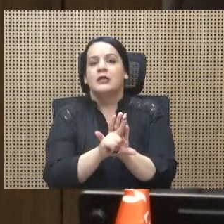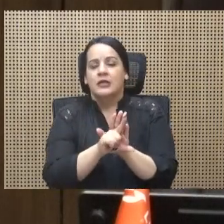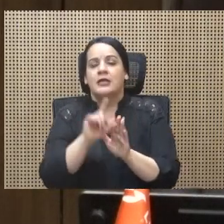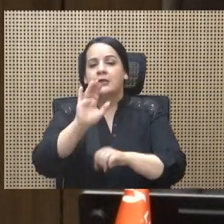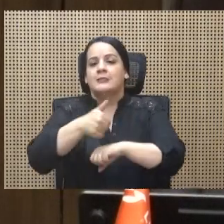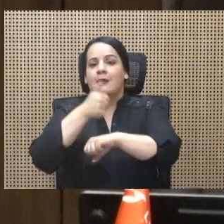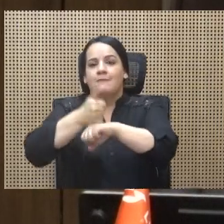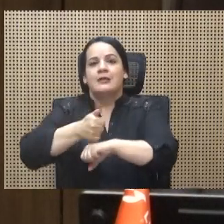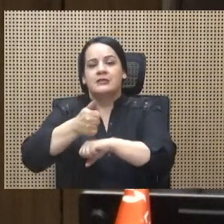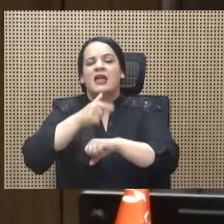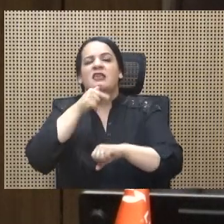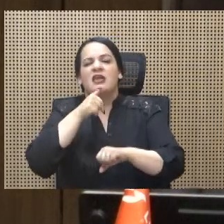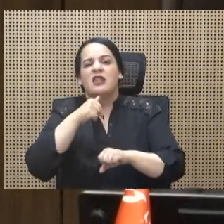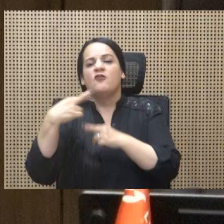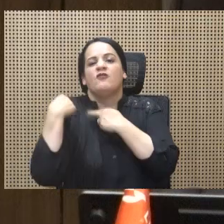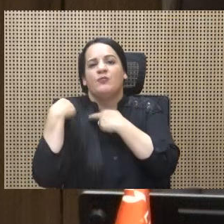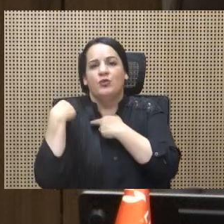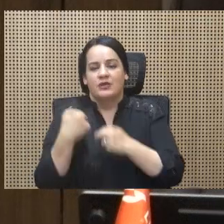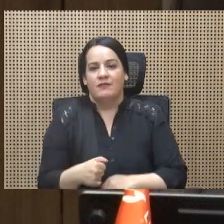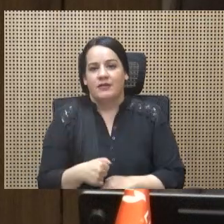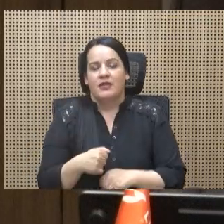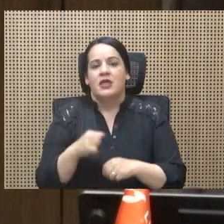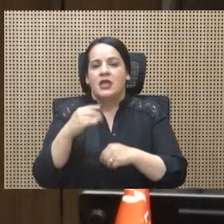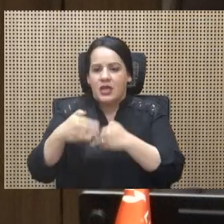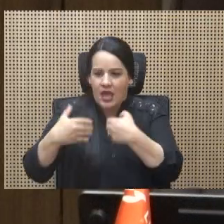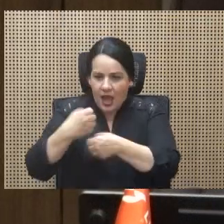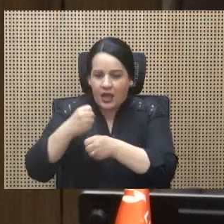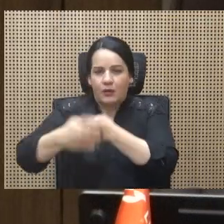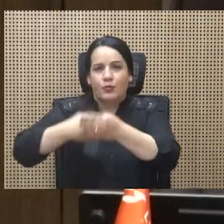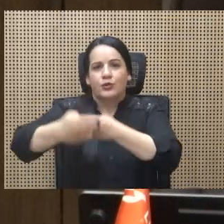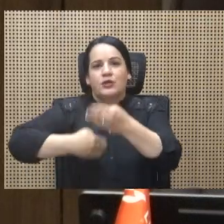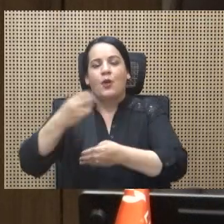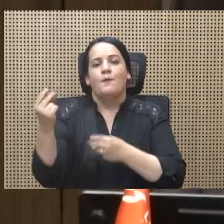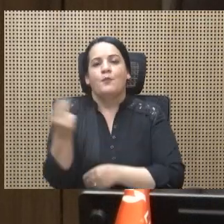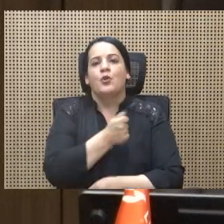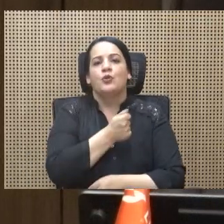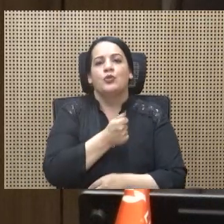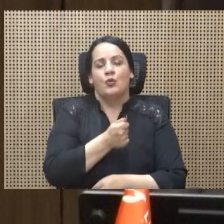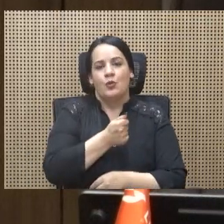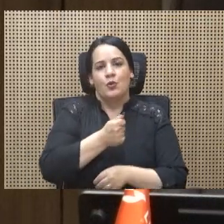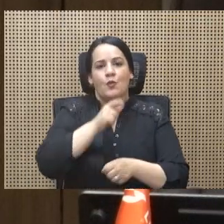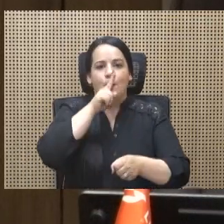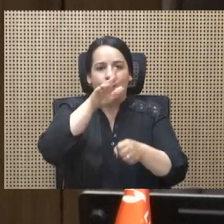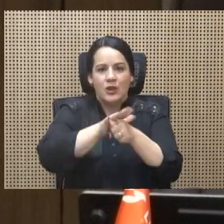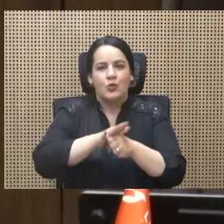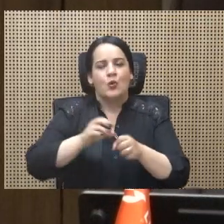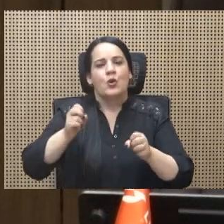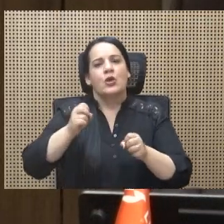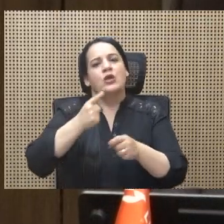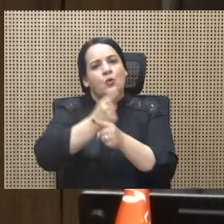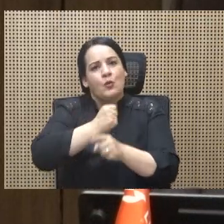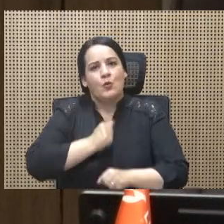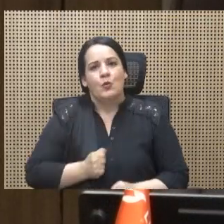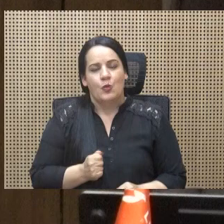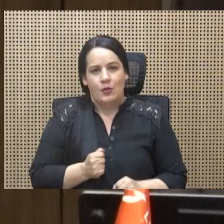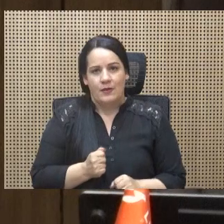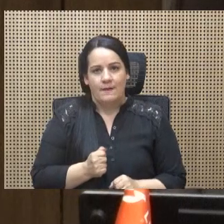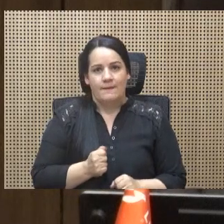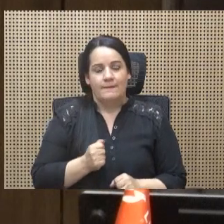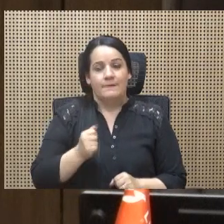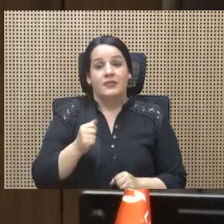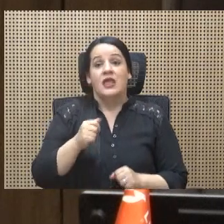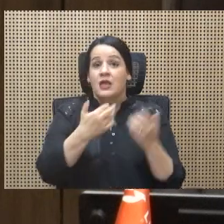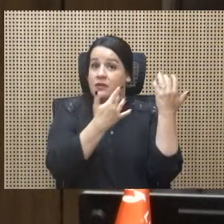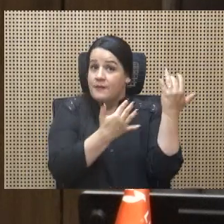encauce de manera pronta cumplida y oportuna esperemos que los